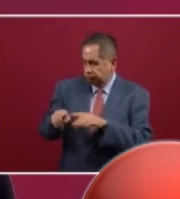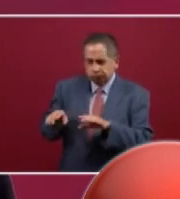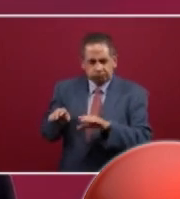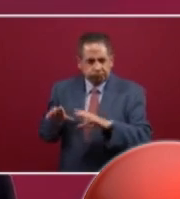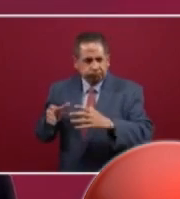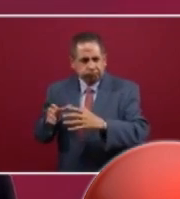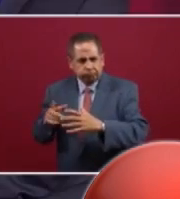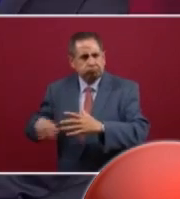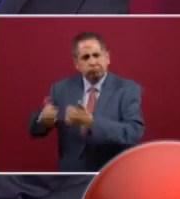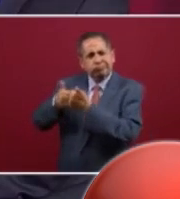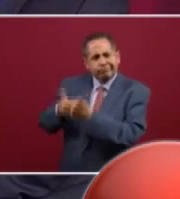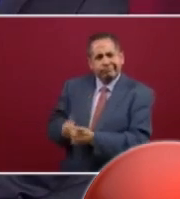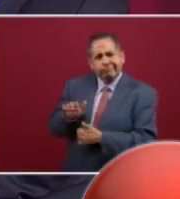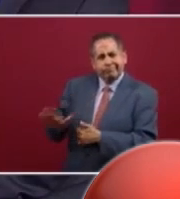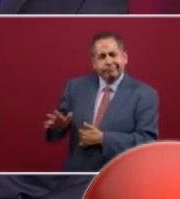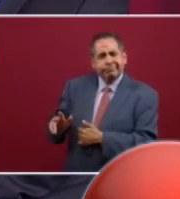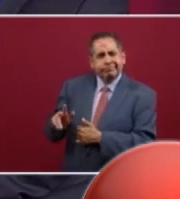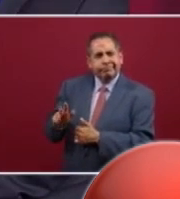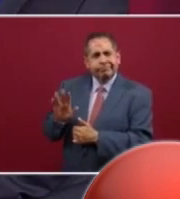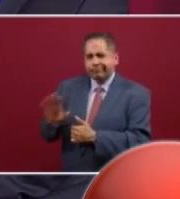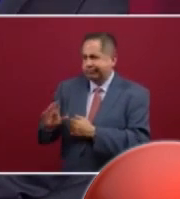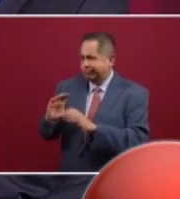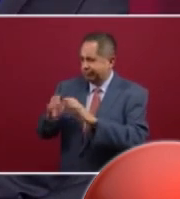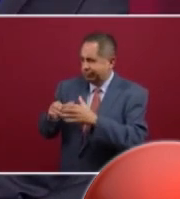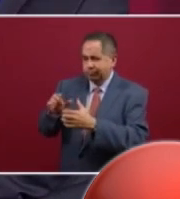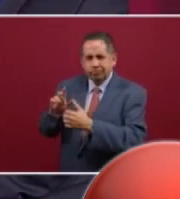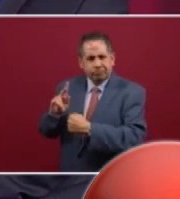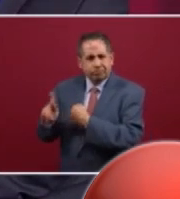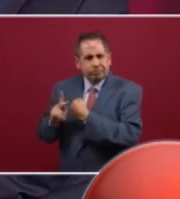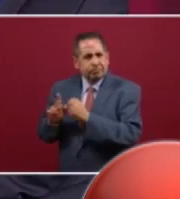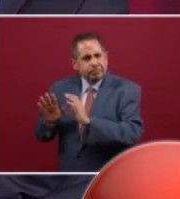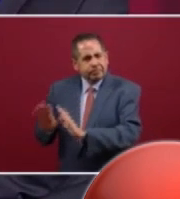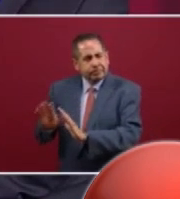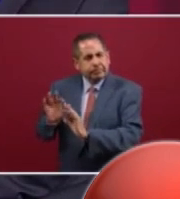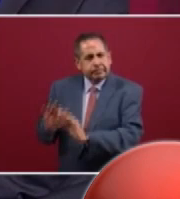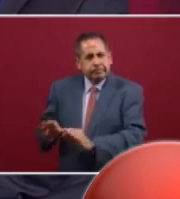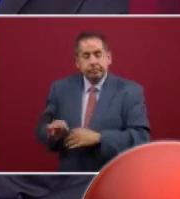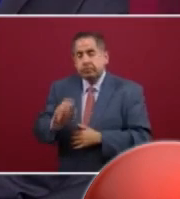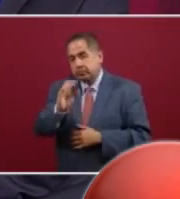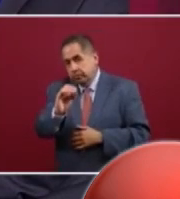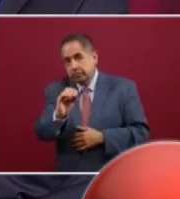por quedarse en sus comunidades de origen o